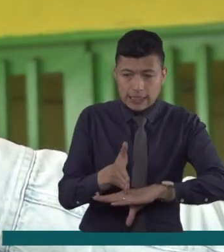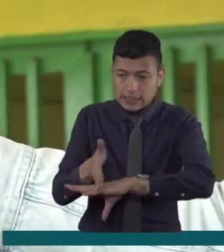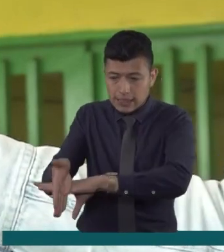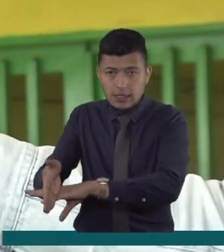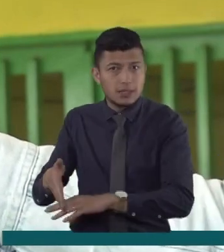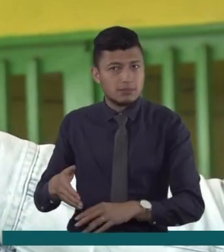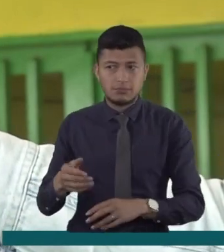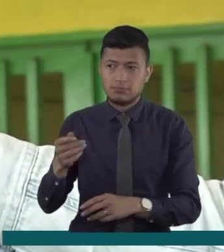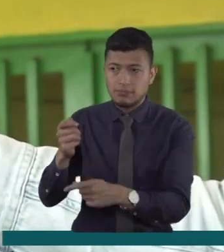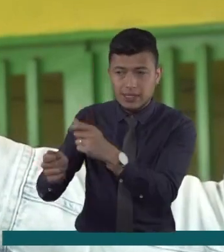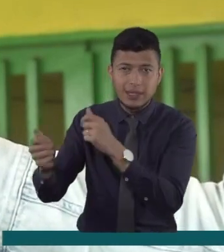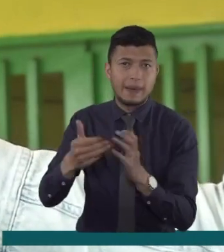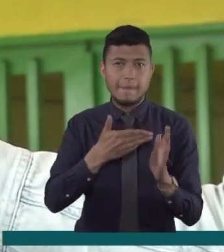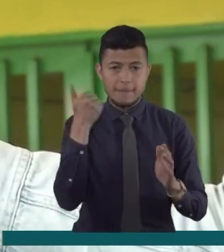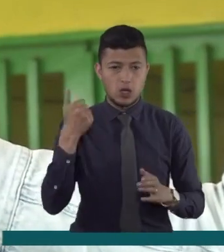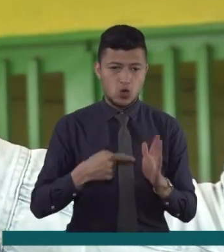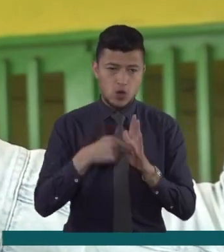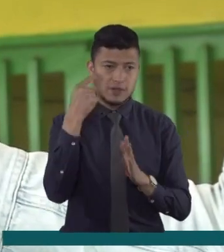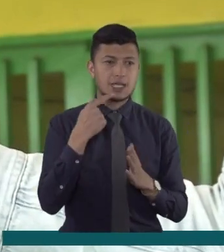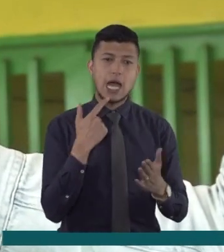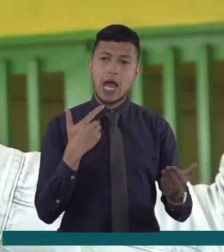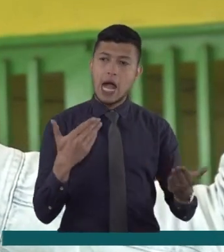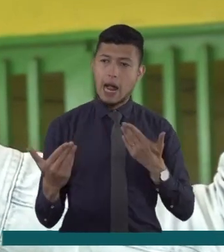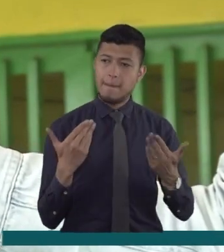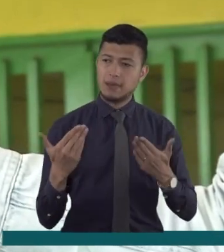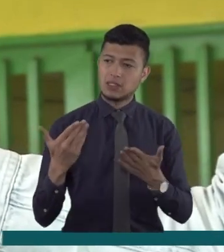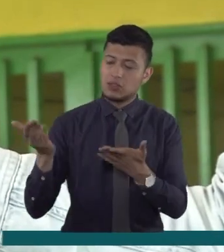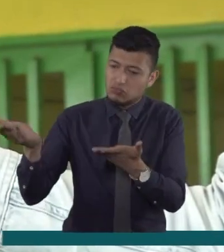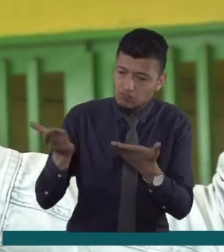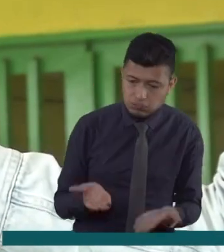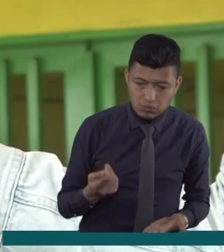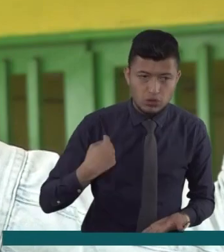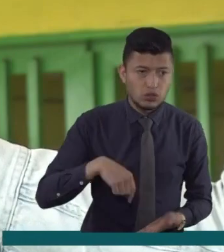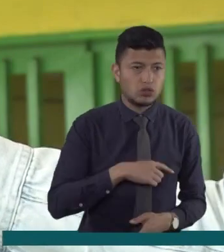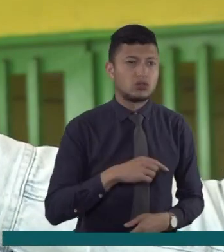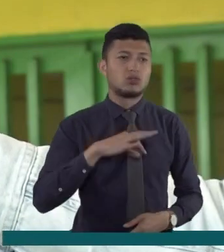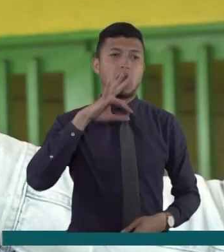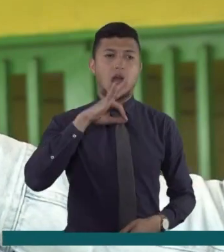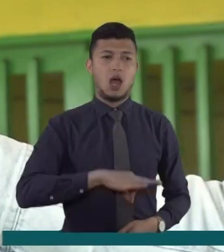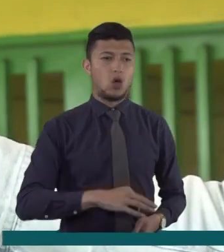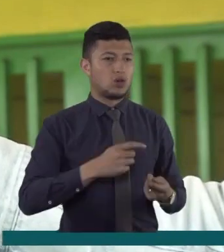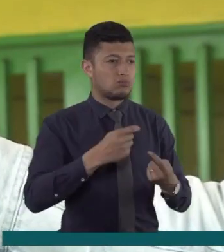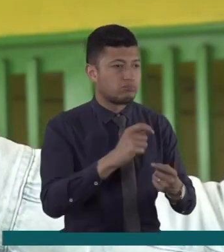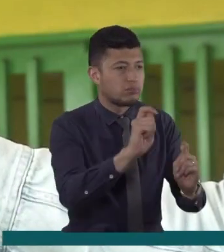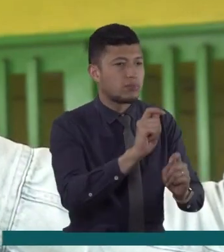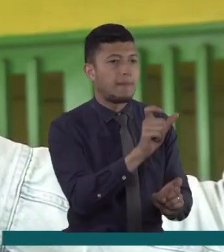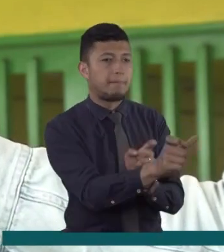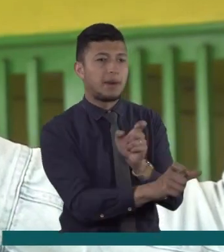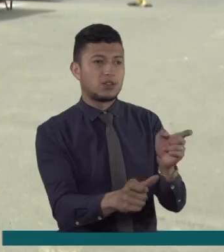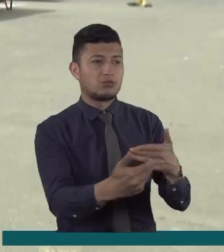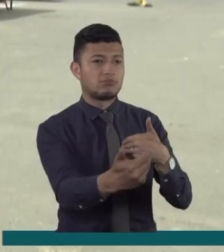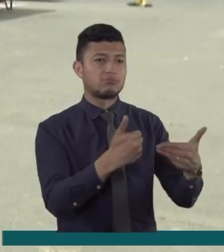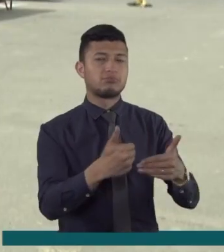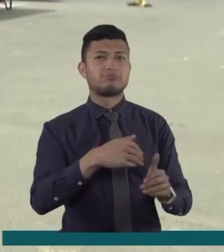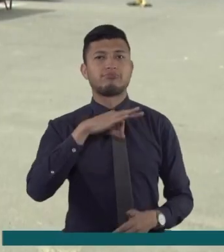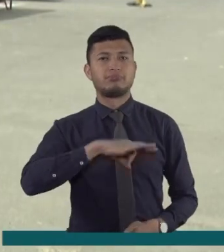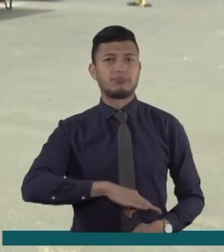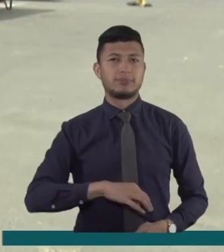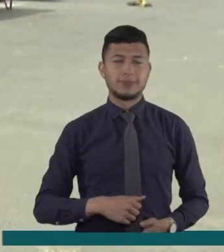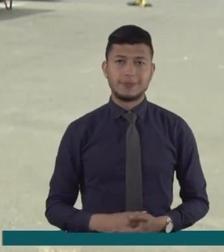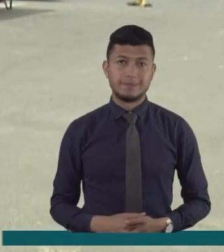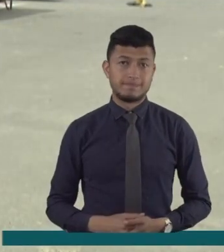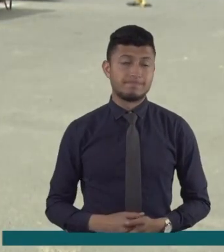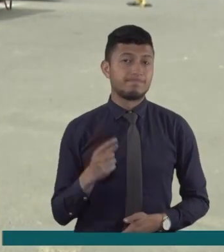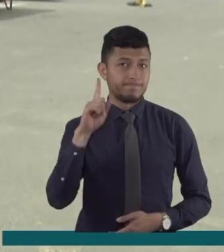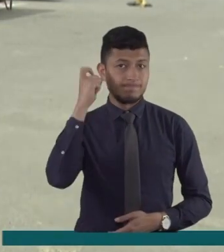desde el campesino a nosotros pues obviamente si nos ahorramos un núcleo y esa es la ganancia va a ser para los clientes por esta razón